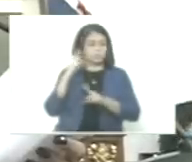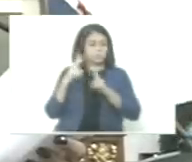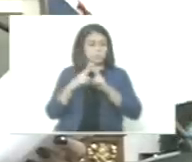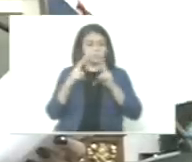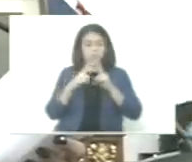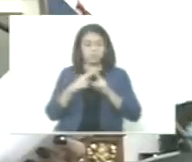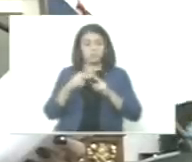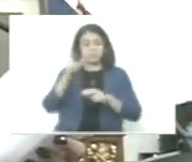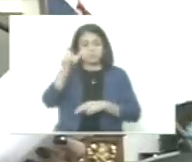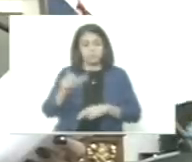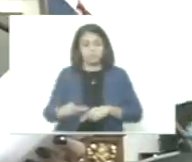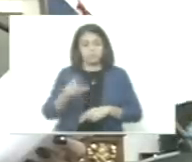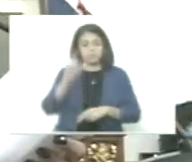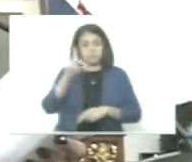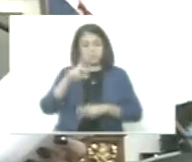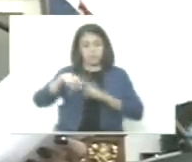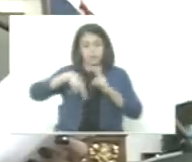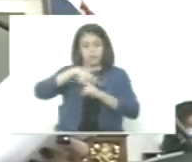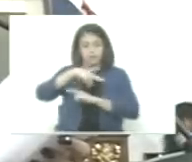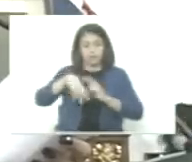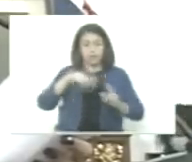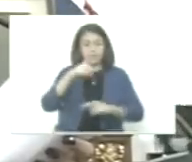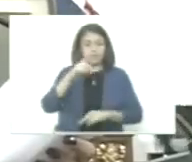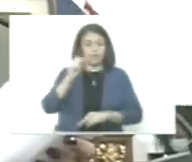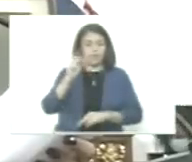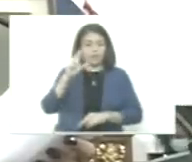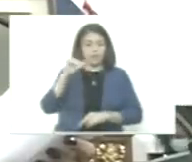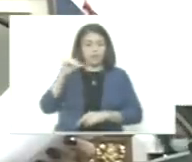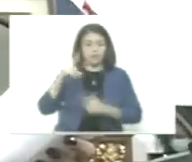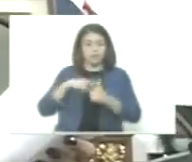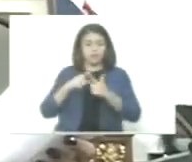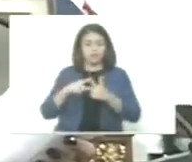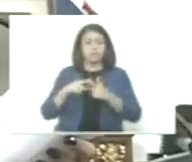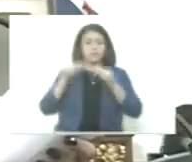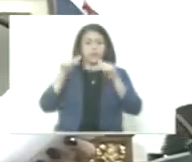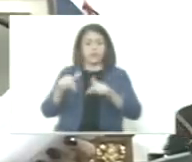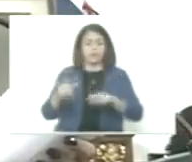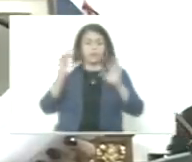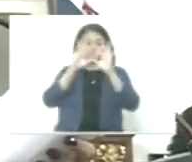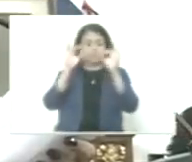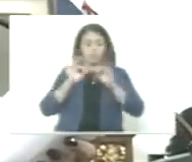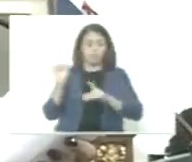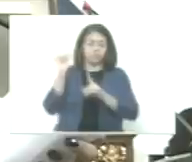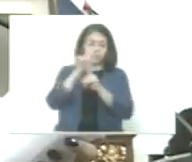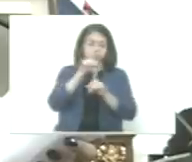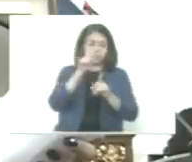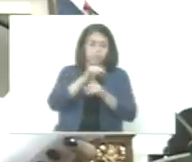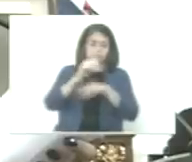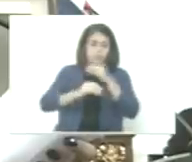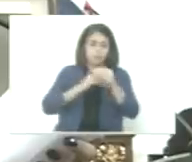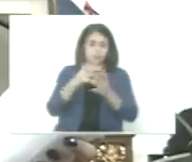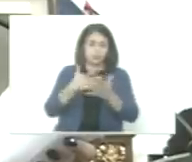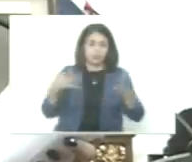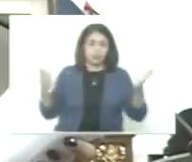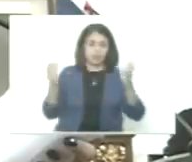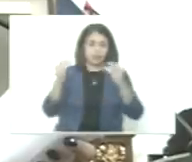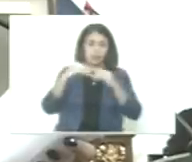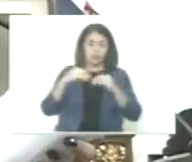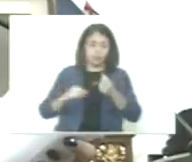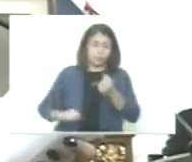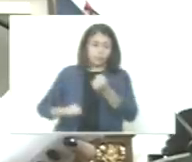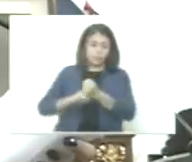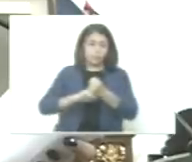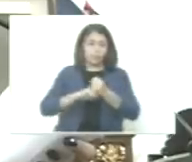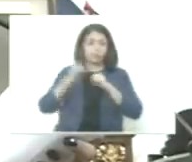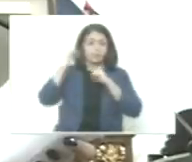reconocimiento al camarada revolucionario Darío Vivas, quien con este método de lucha realizó grandes aportes para el